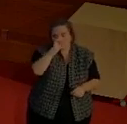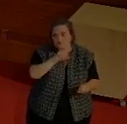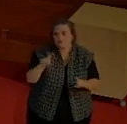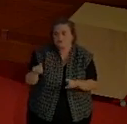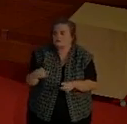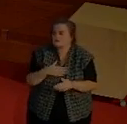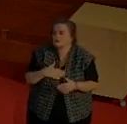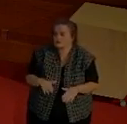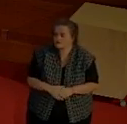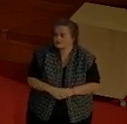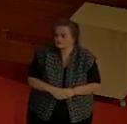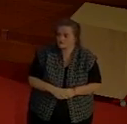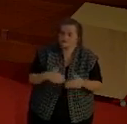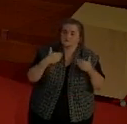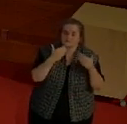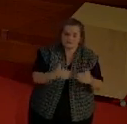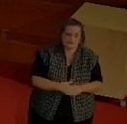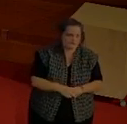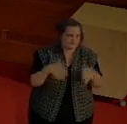eh conveniente